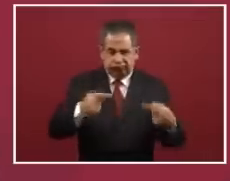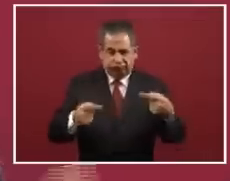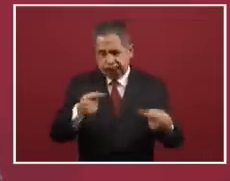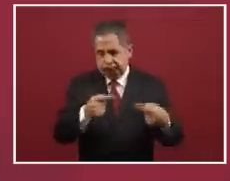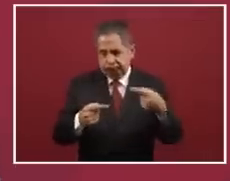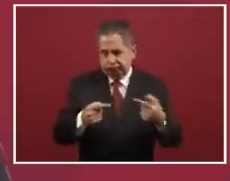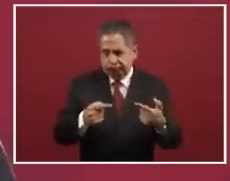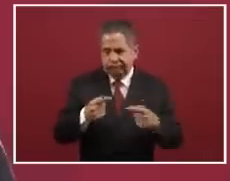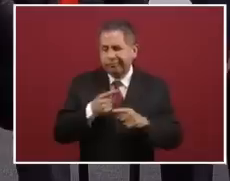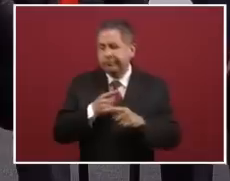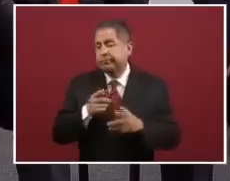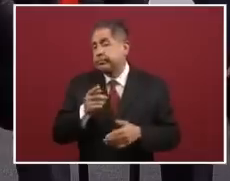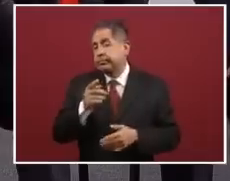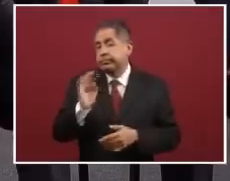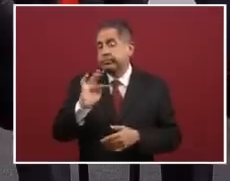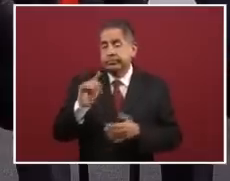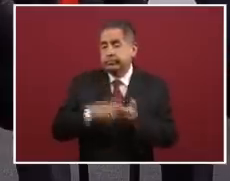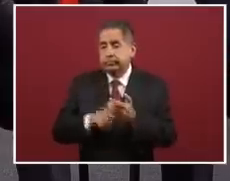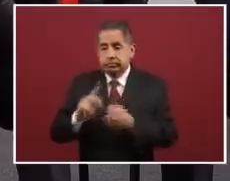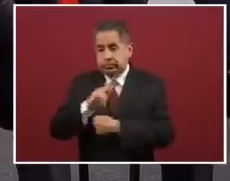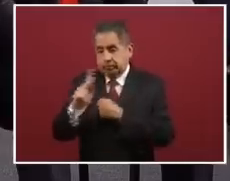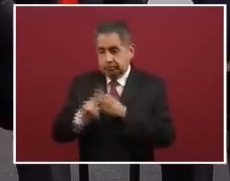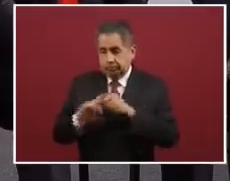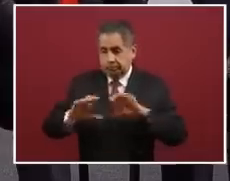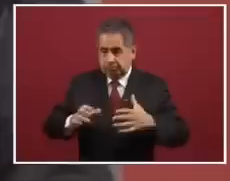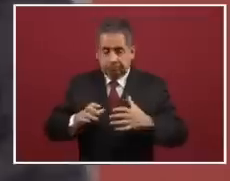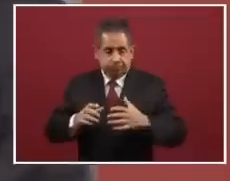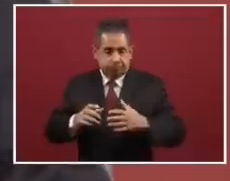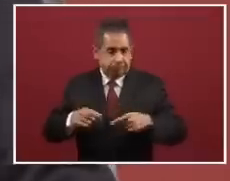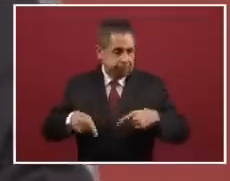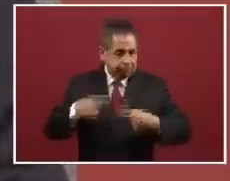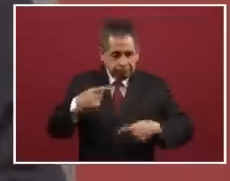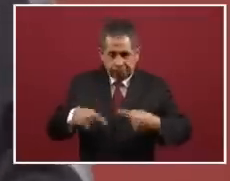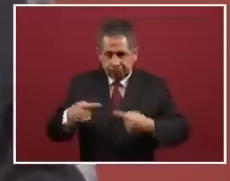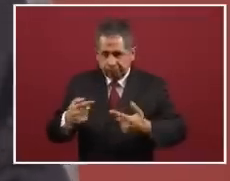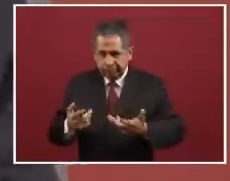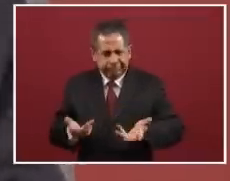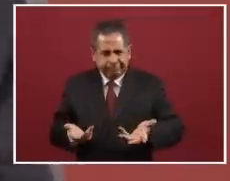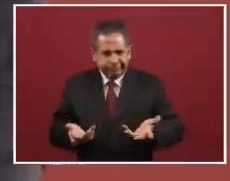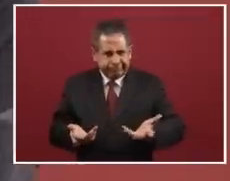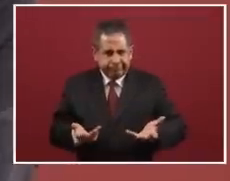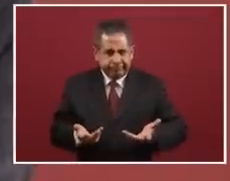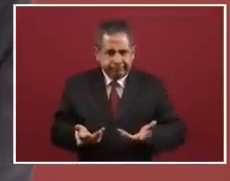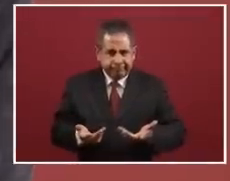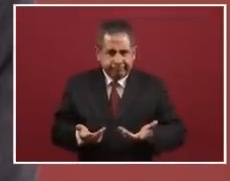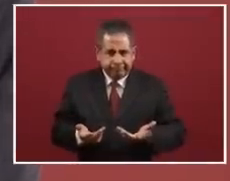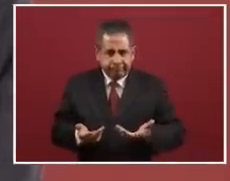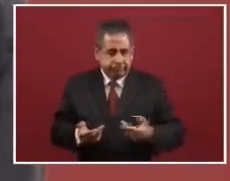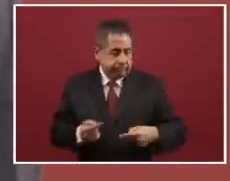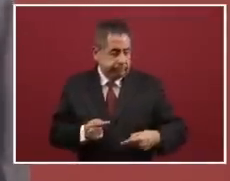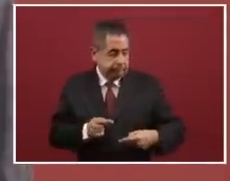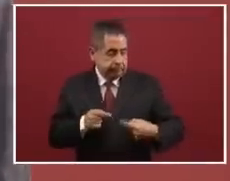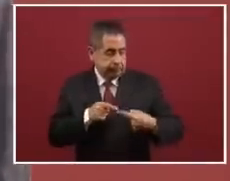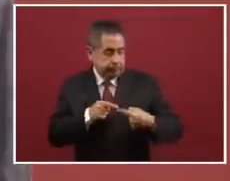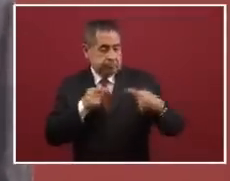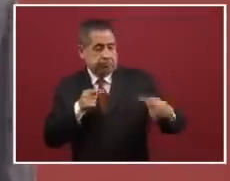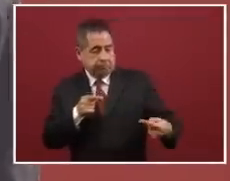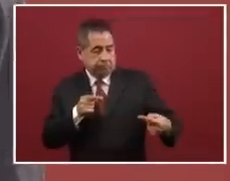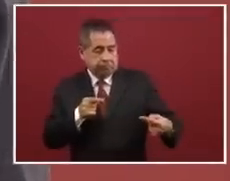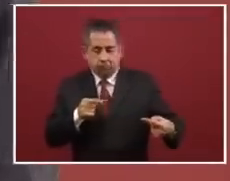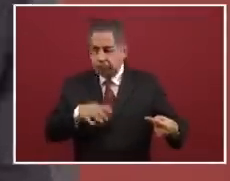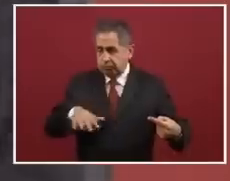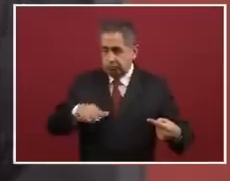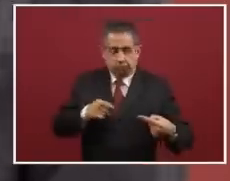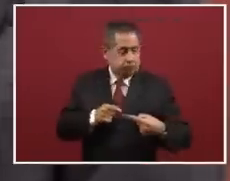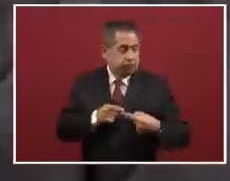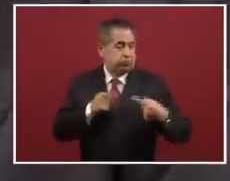en los países? Pues como existen oposiciones,